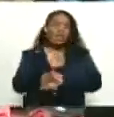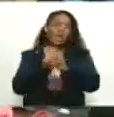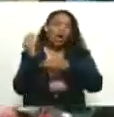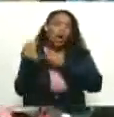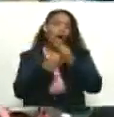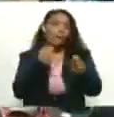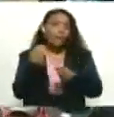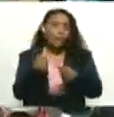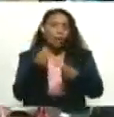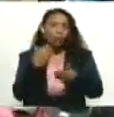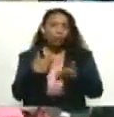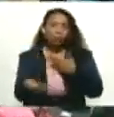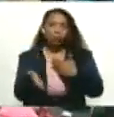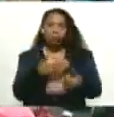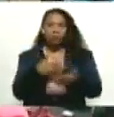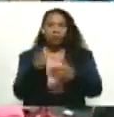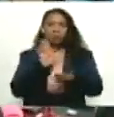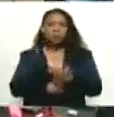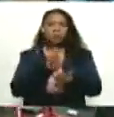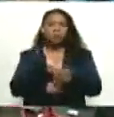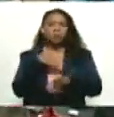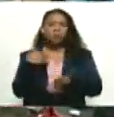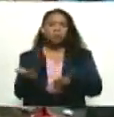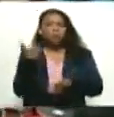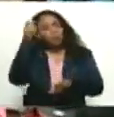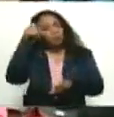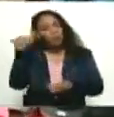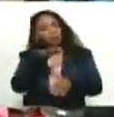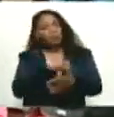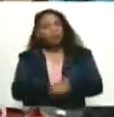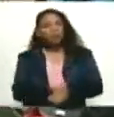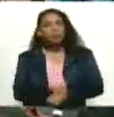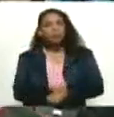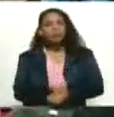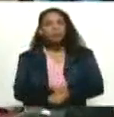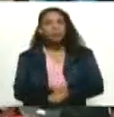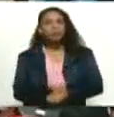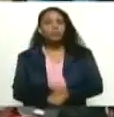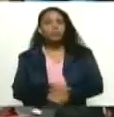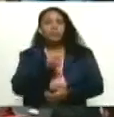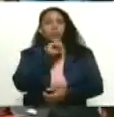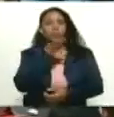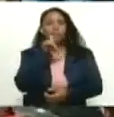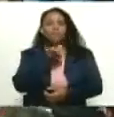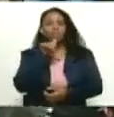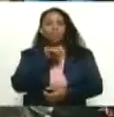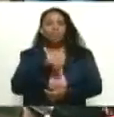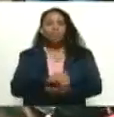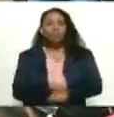sea. ¿Por qué? Porque este pueblo, mire, tiene historia de resistencia.